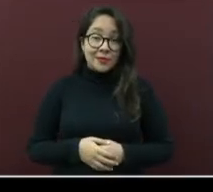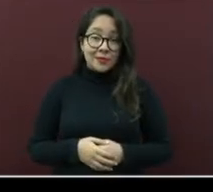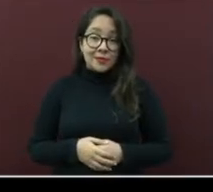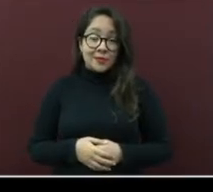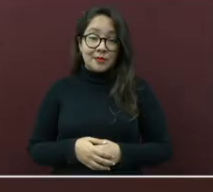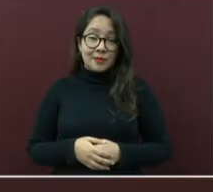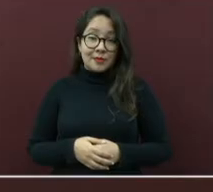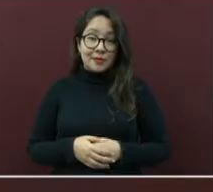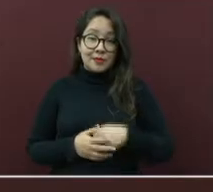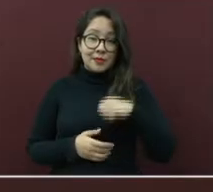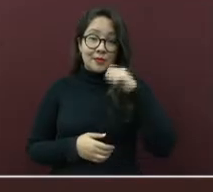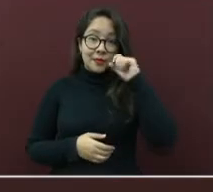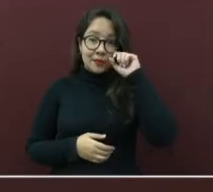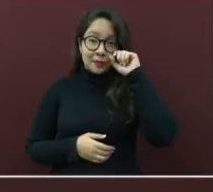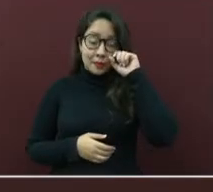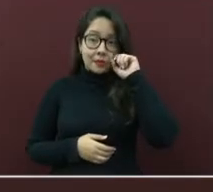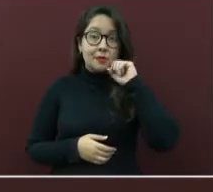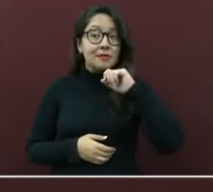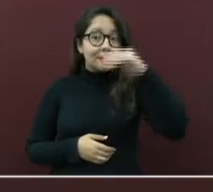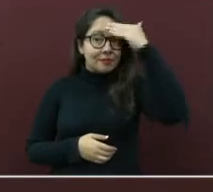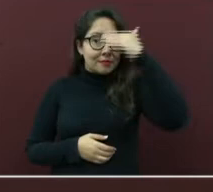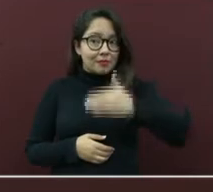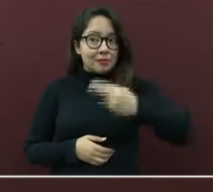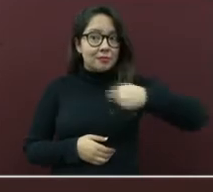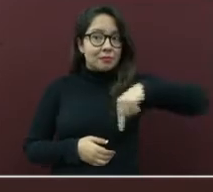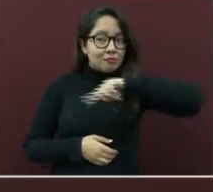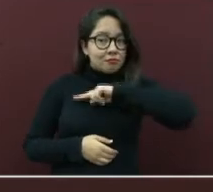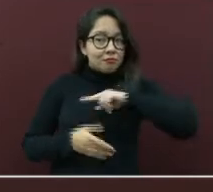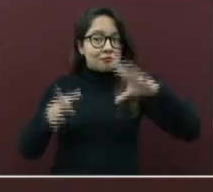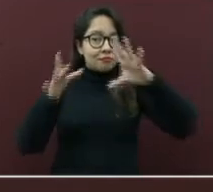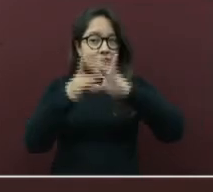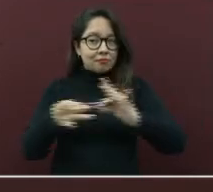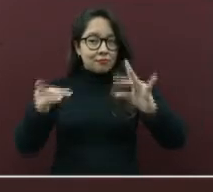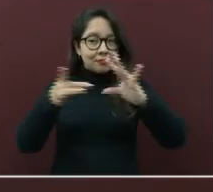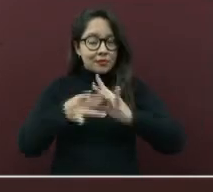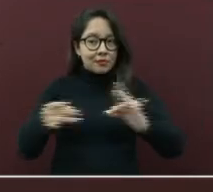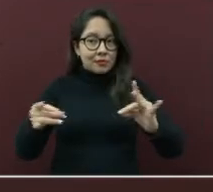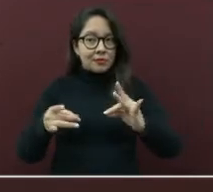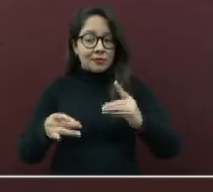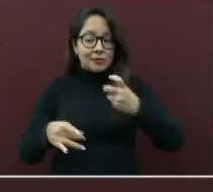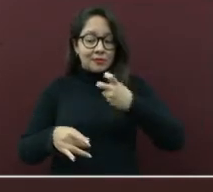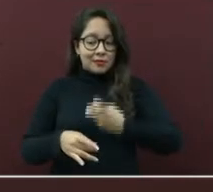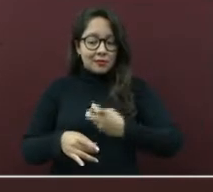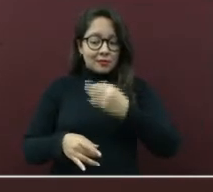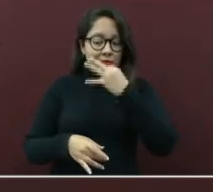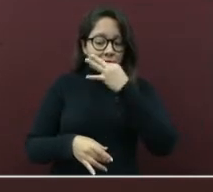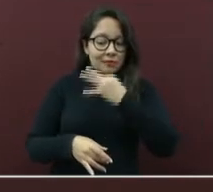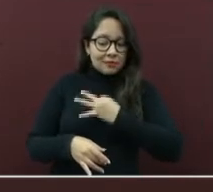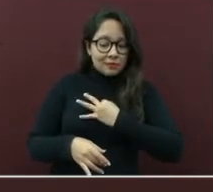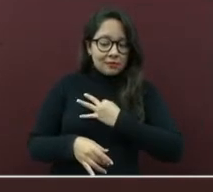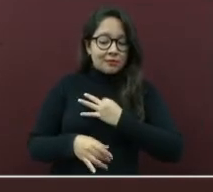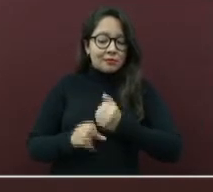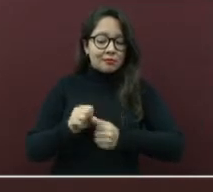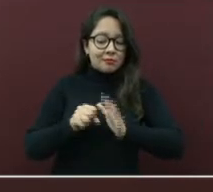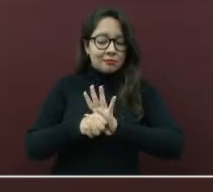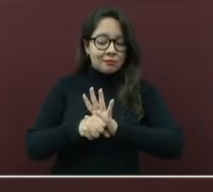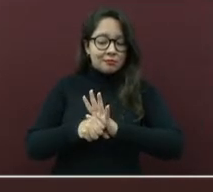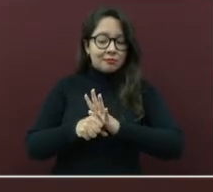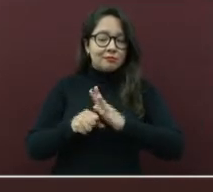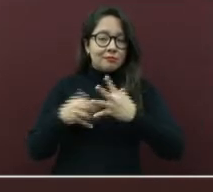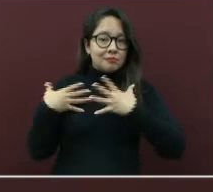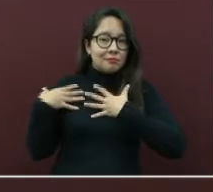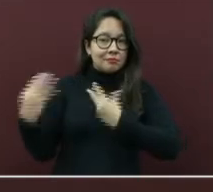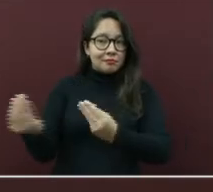semanas que como hemos estado insistiendo este dato nos indica que la transmisión por zarco 2 aún